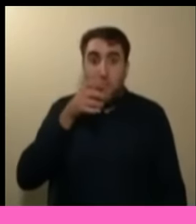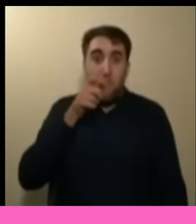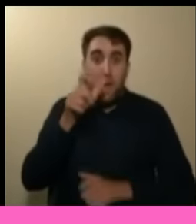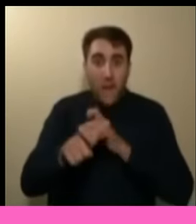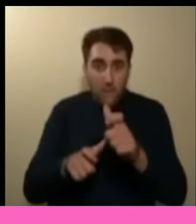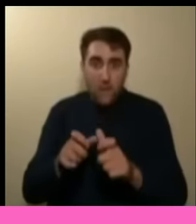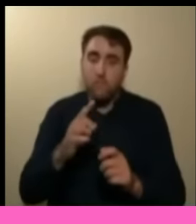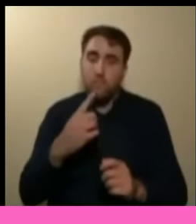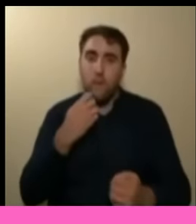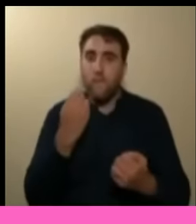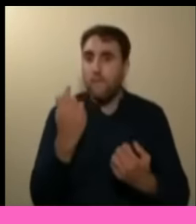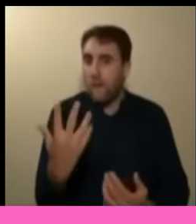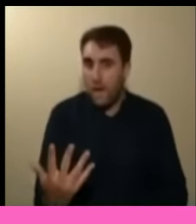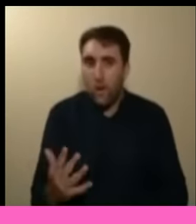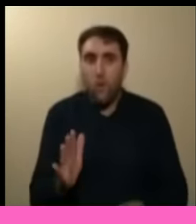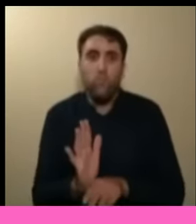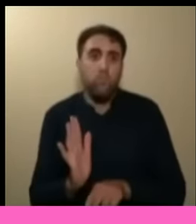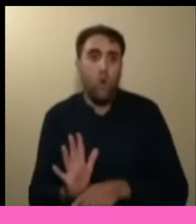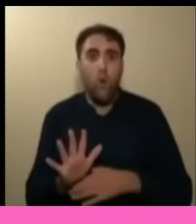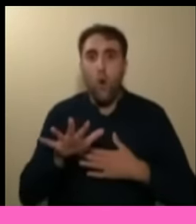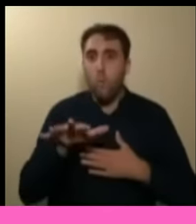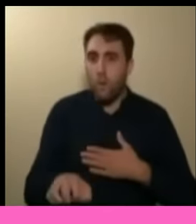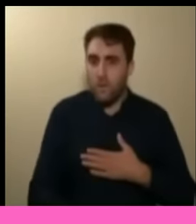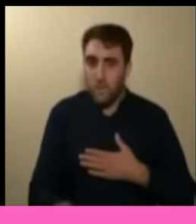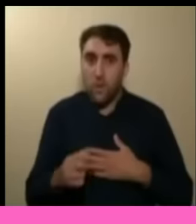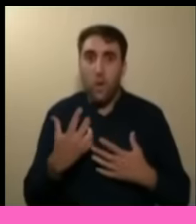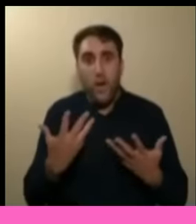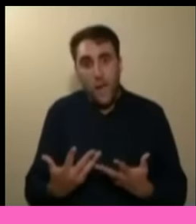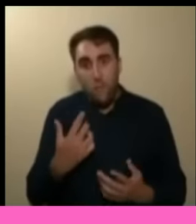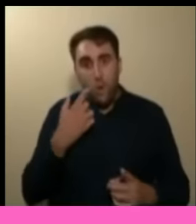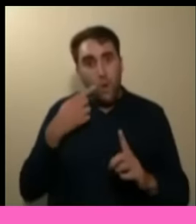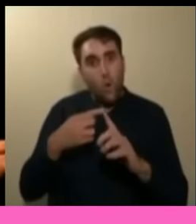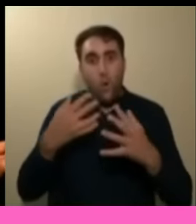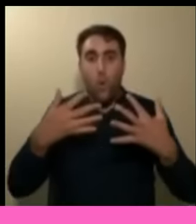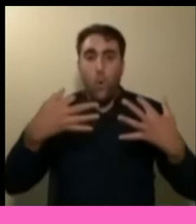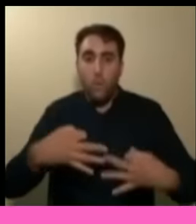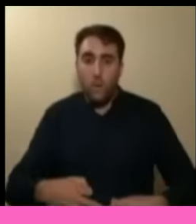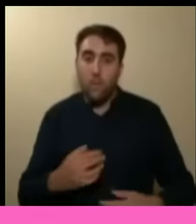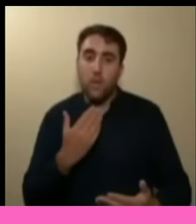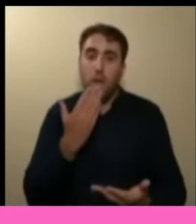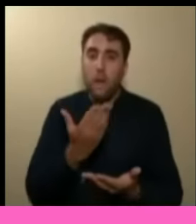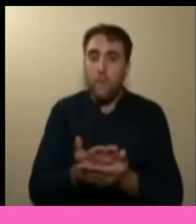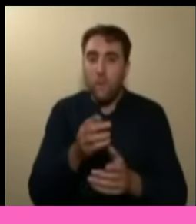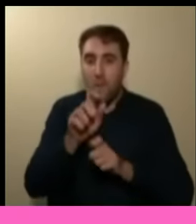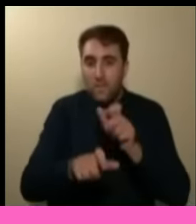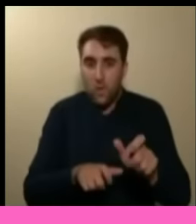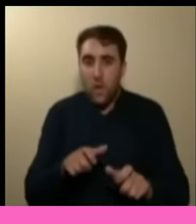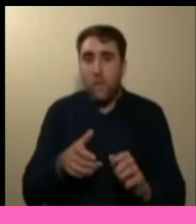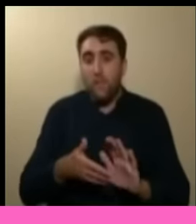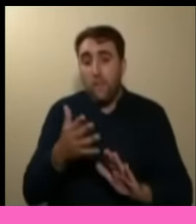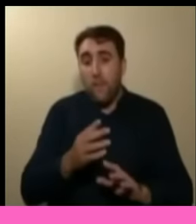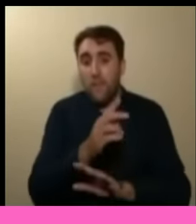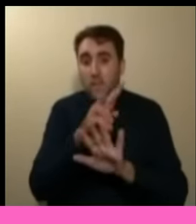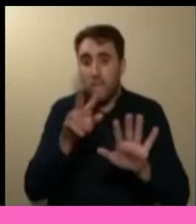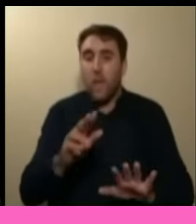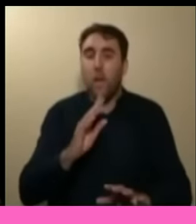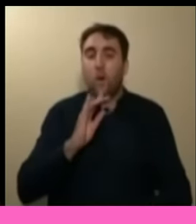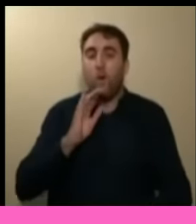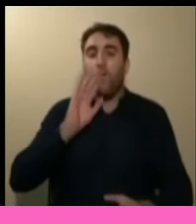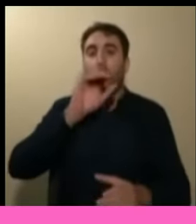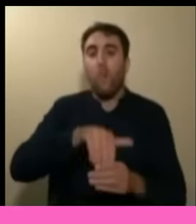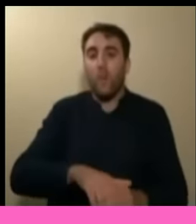compromisos asumidos son los que pretendemos cumplir y somos los que le estamos pidiendo a la población que acompañe votando celeste